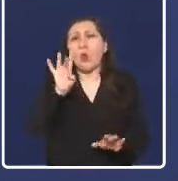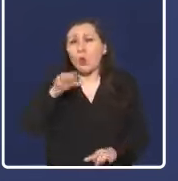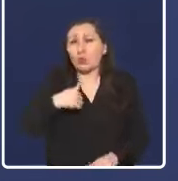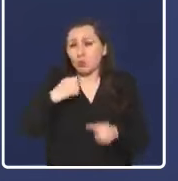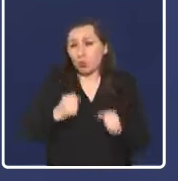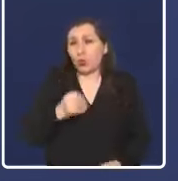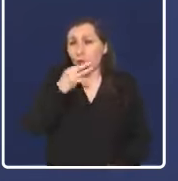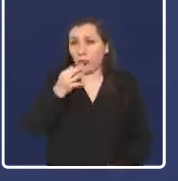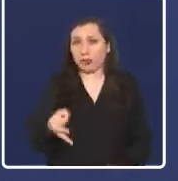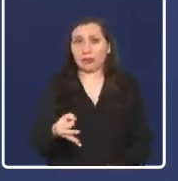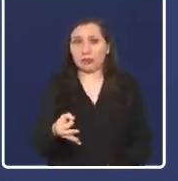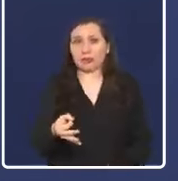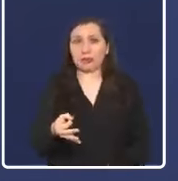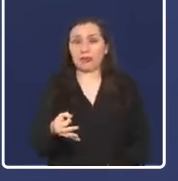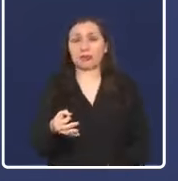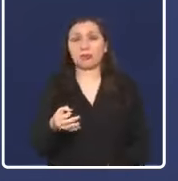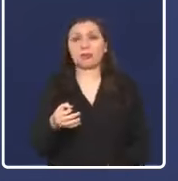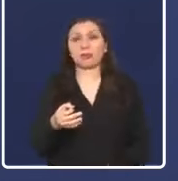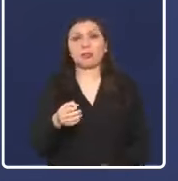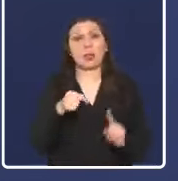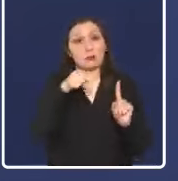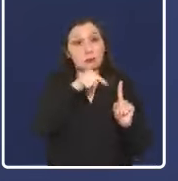que